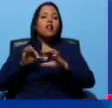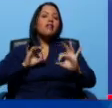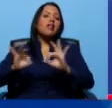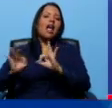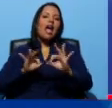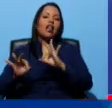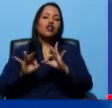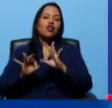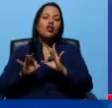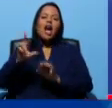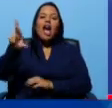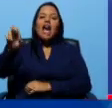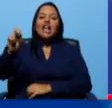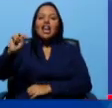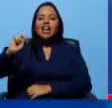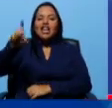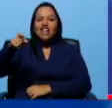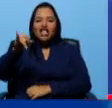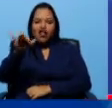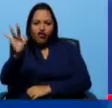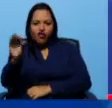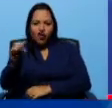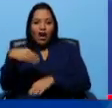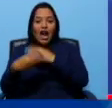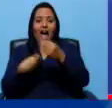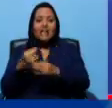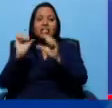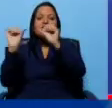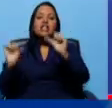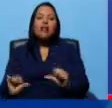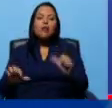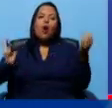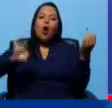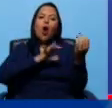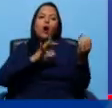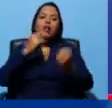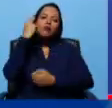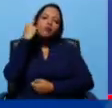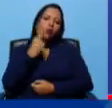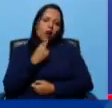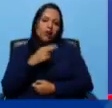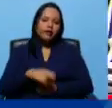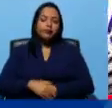teatro César Rengifo, se establezca el sistema de orquesta Simón Bolívar y